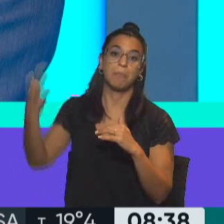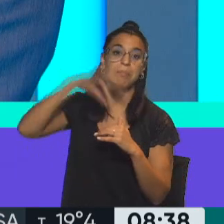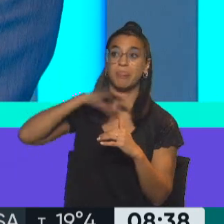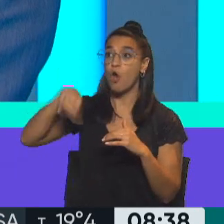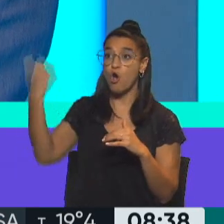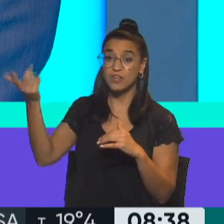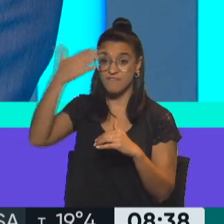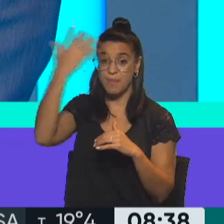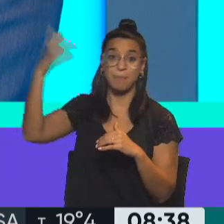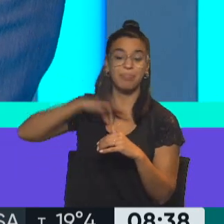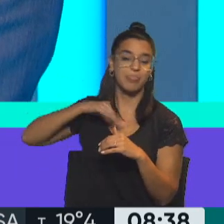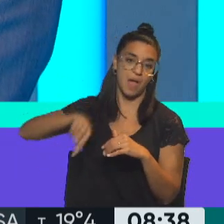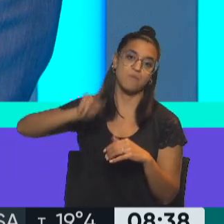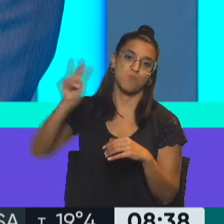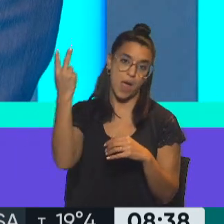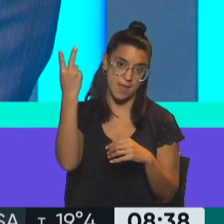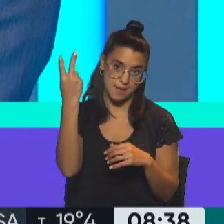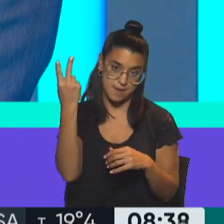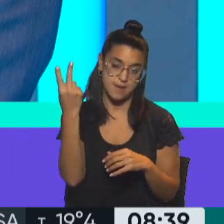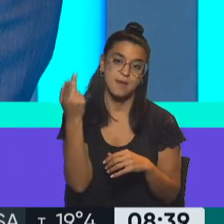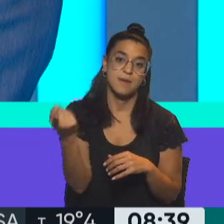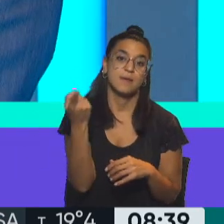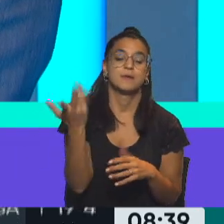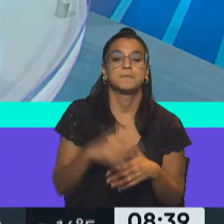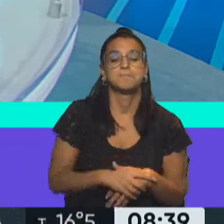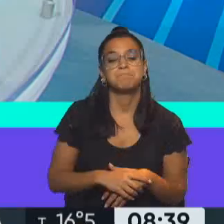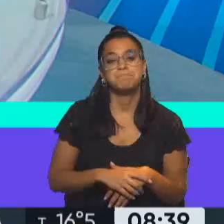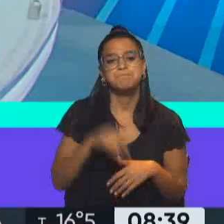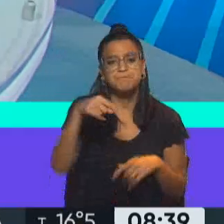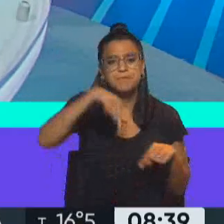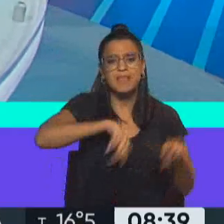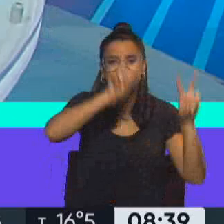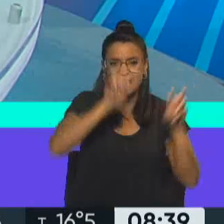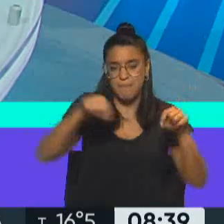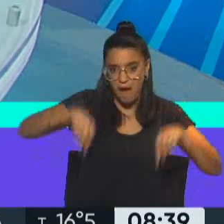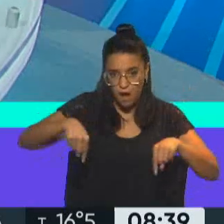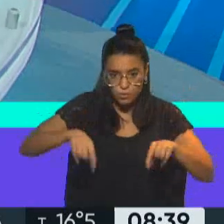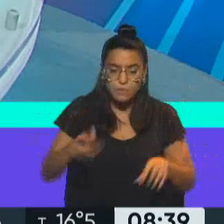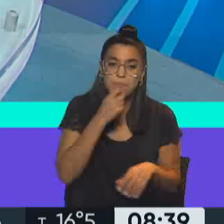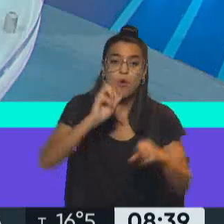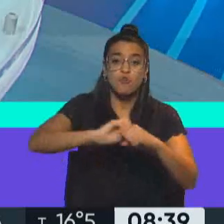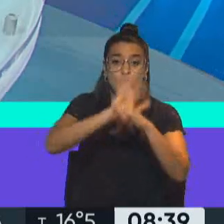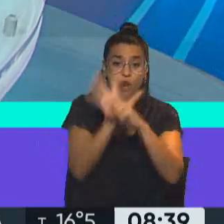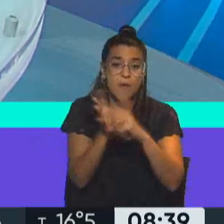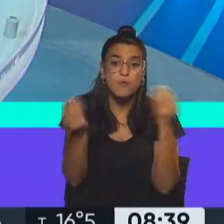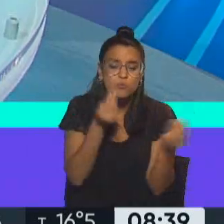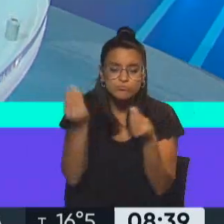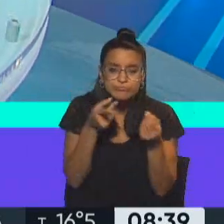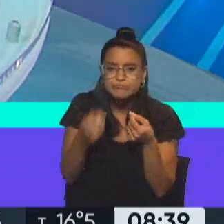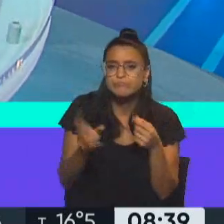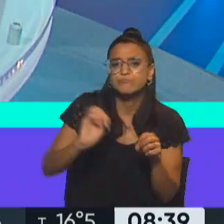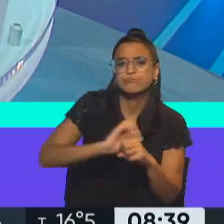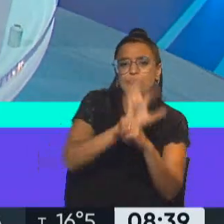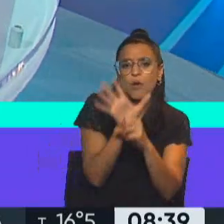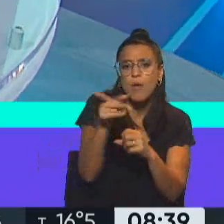permite el que uno enferme de otras cosas estoy pregúnteme entonces es muy actual digamos coronavirus como como afectado el coronavirus